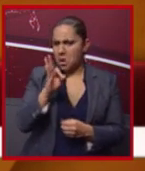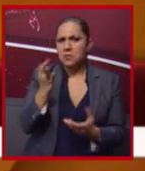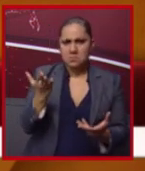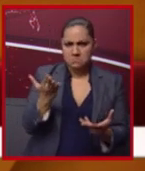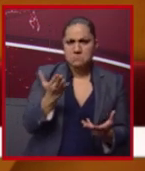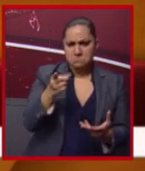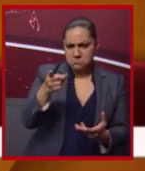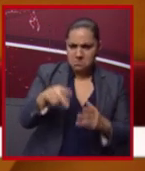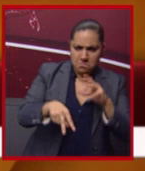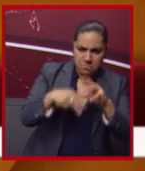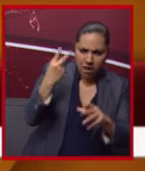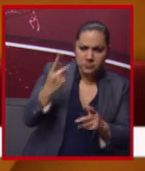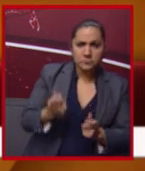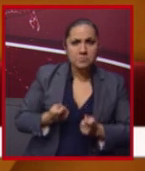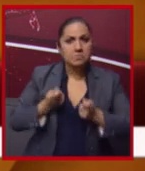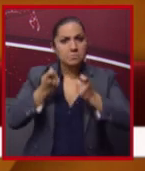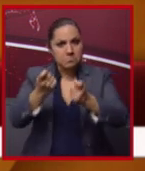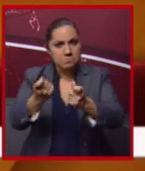porque creemos